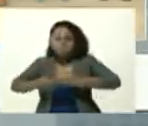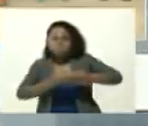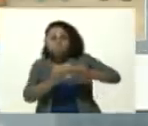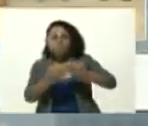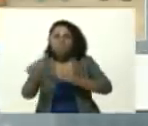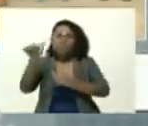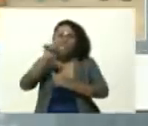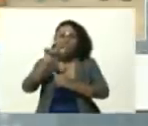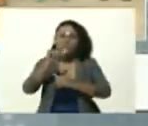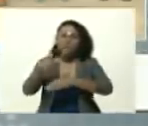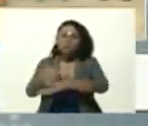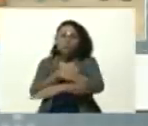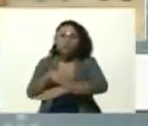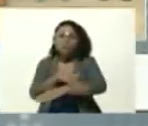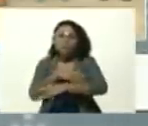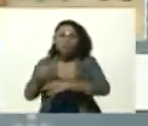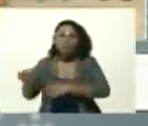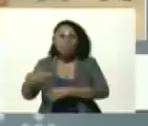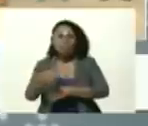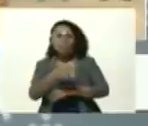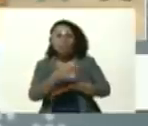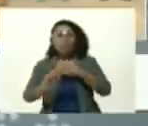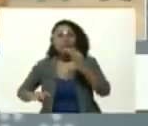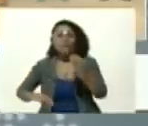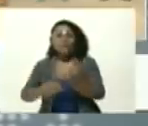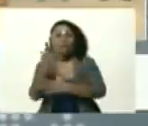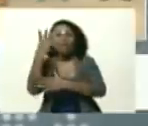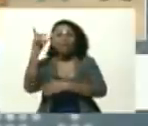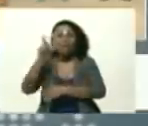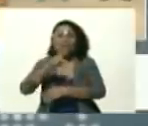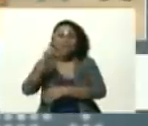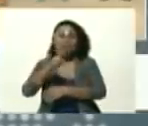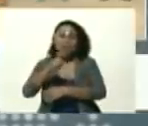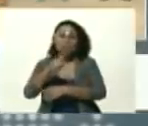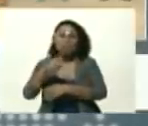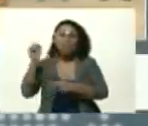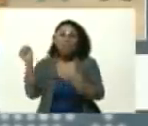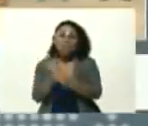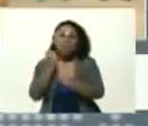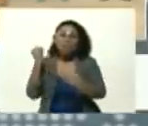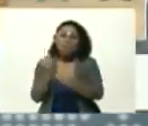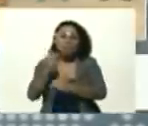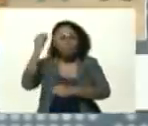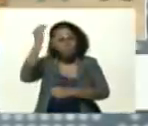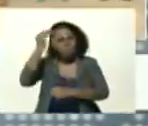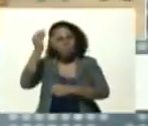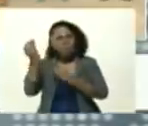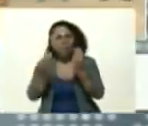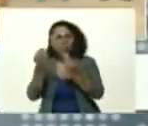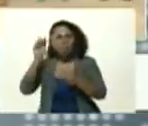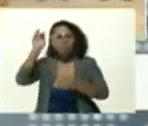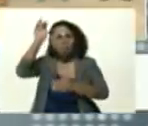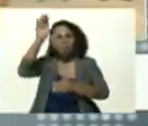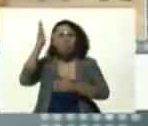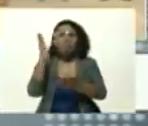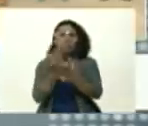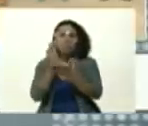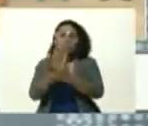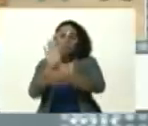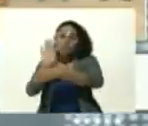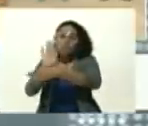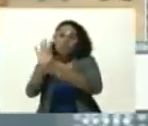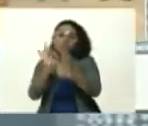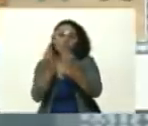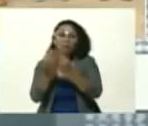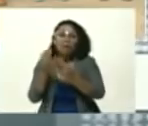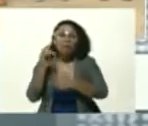de la vialidad y de los ríos, que fundamentalmente necesitamos trabajar para pensar en un futuro seguro de nuestras familias, como